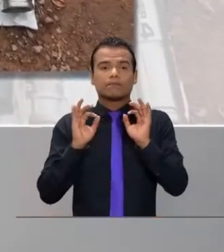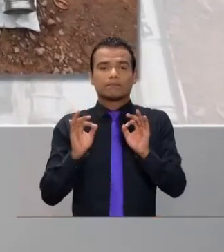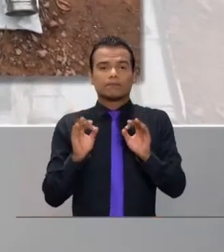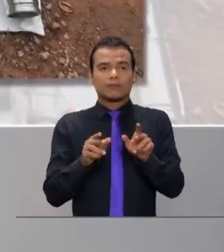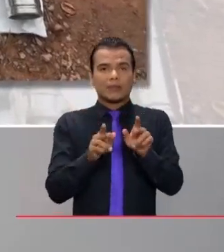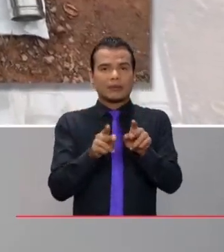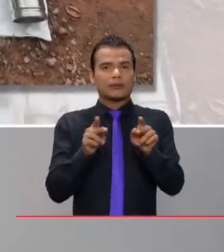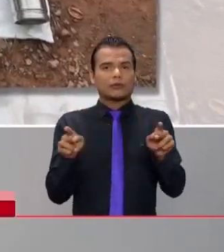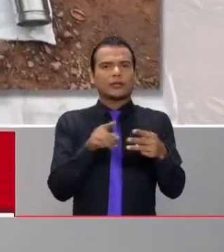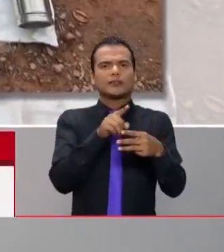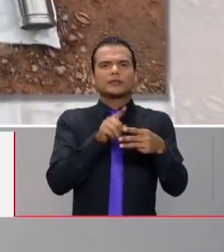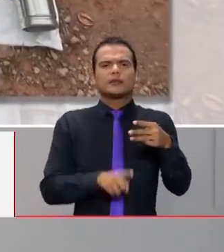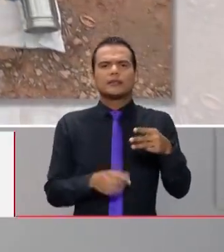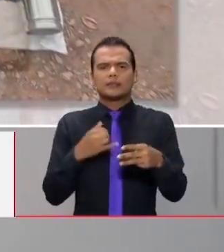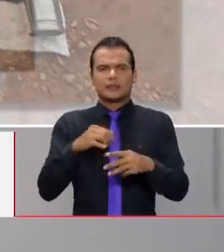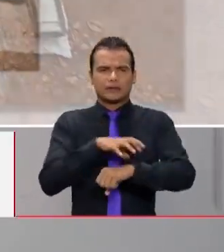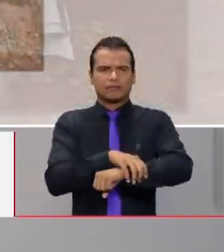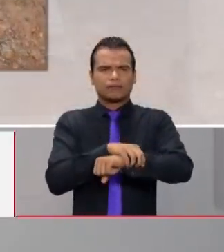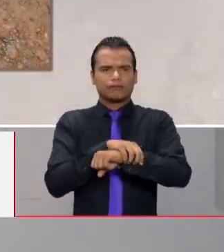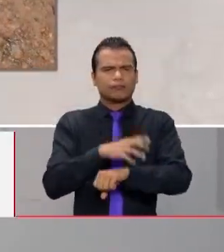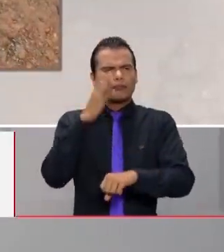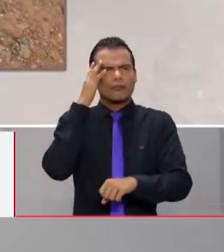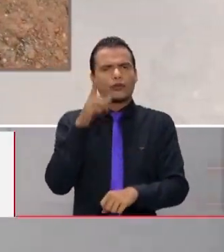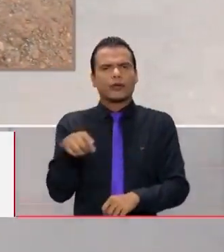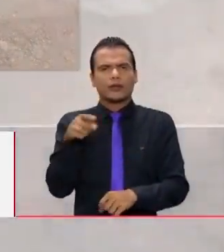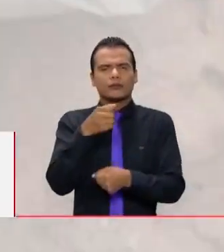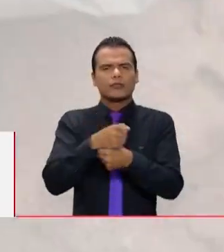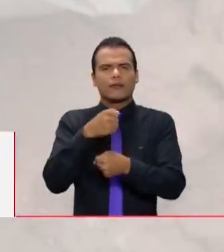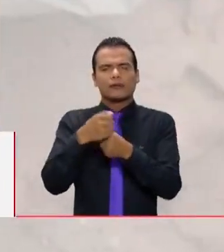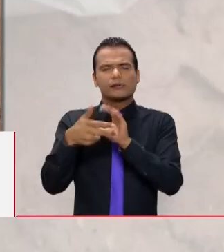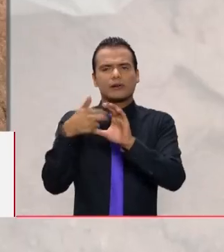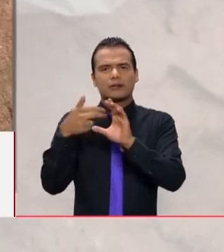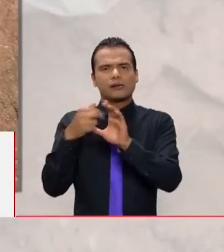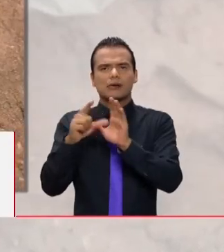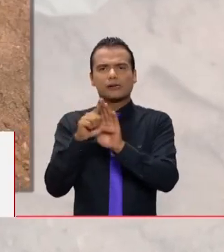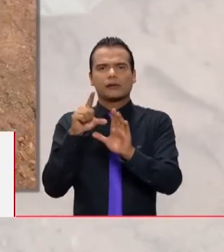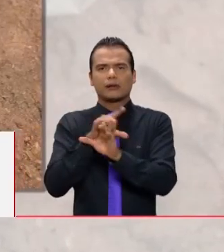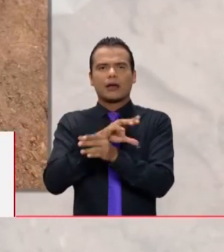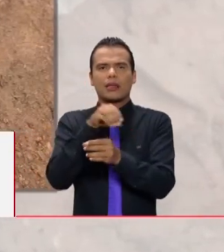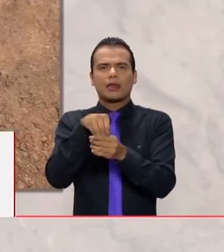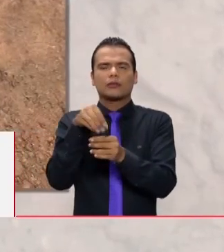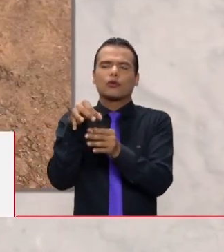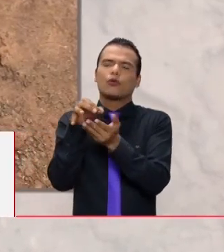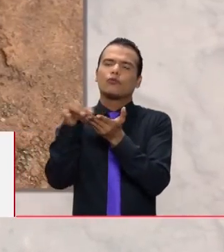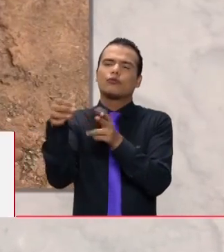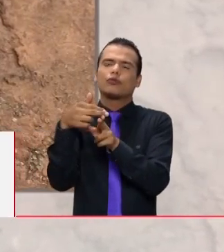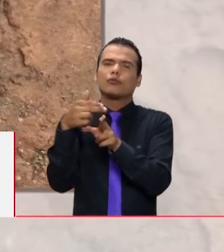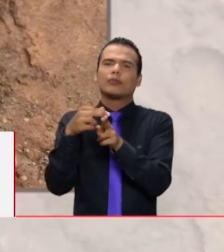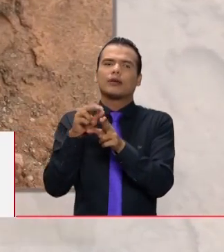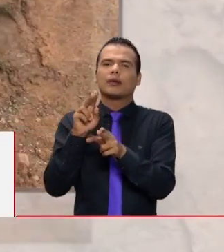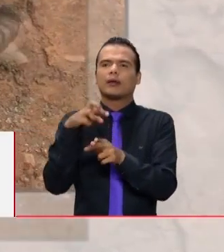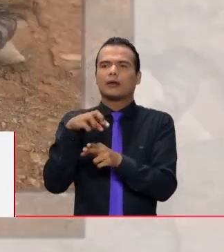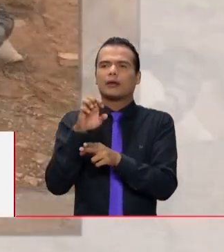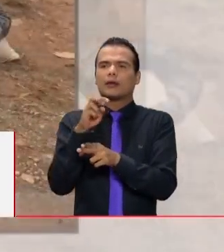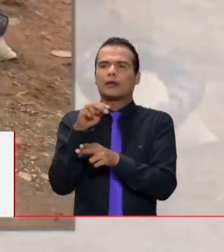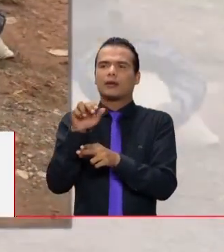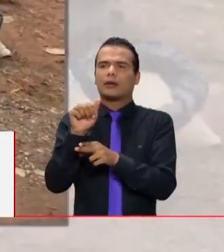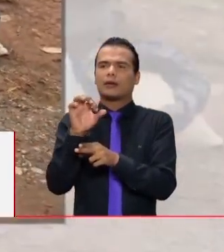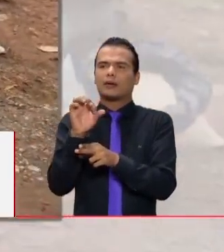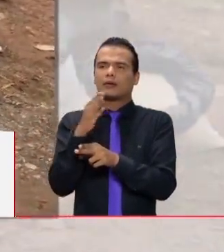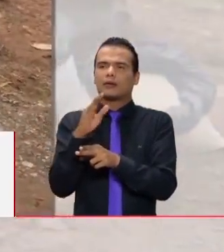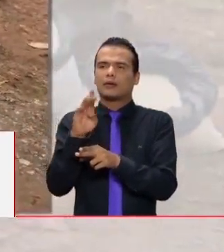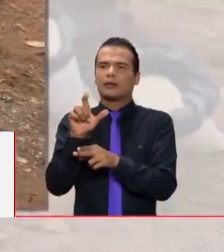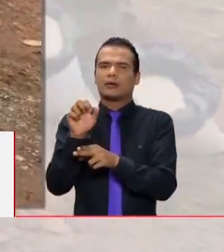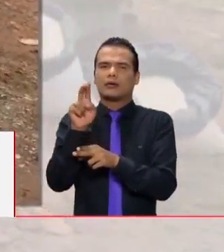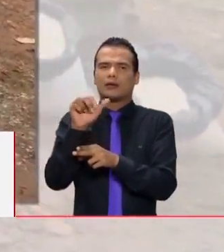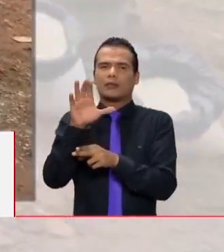Tres personas fueron capturadas por el delito de minería ilegal en la vereda Peñas Blancas, jurisdicción de los Farallones de Cali. En su poder